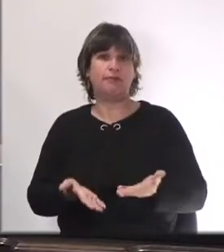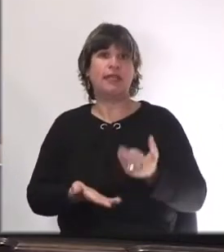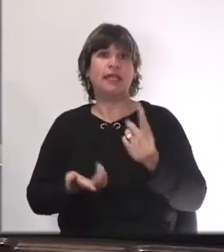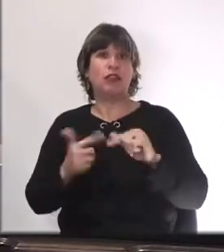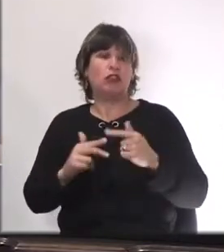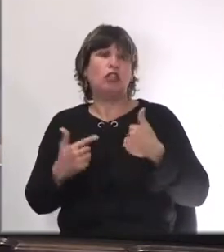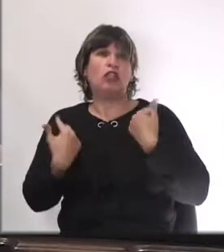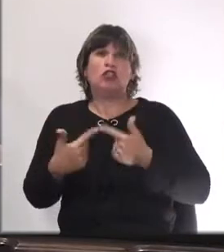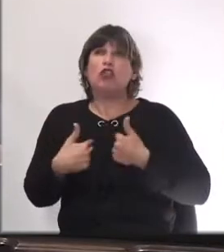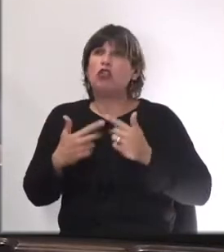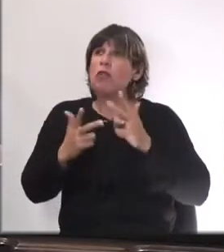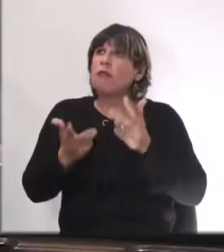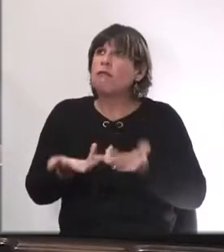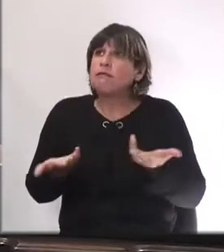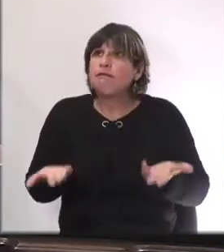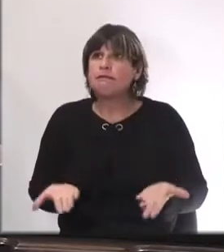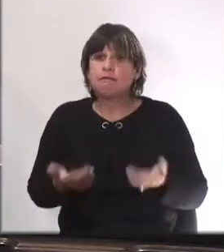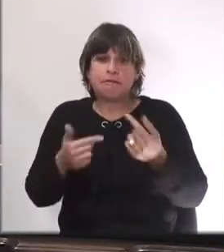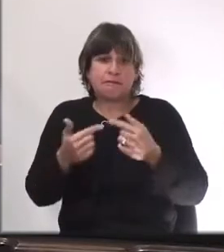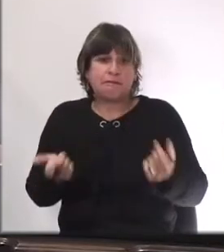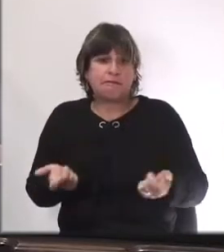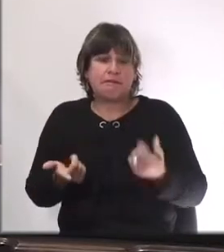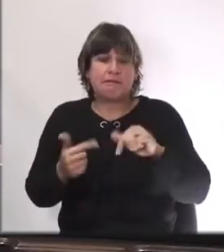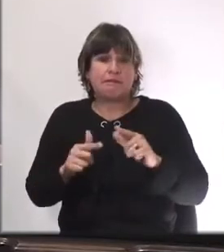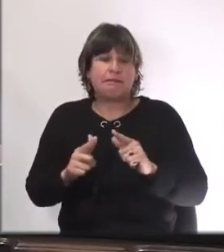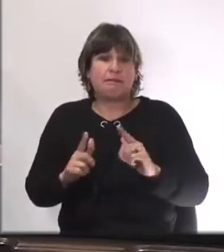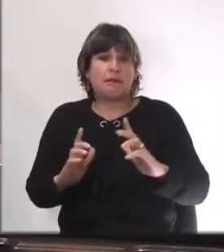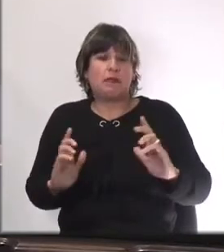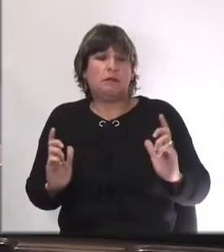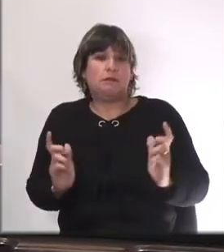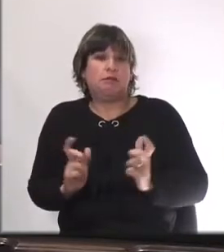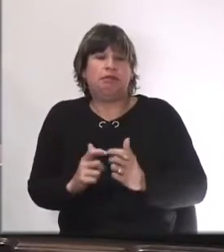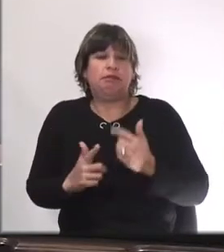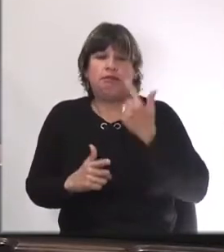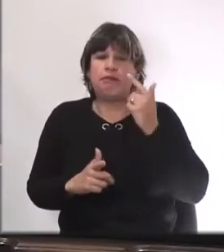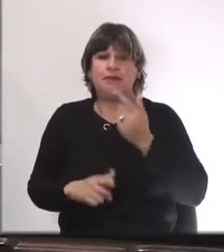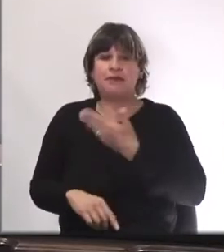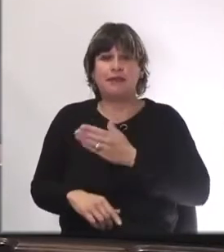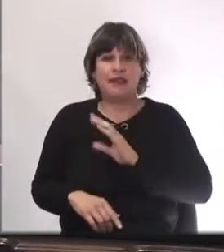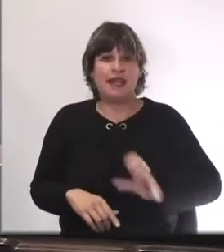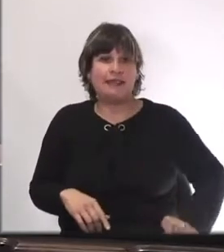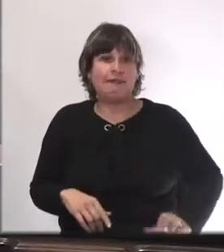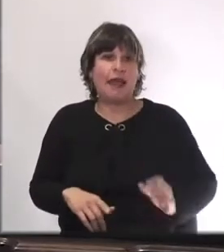hay un retraimiento del Estado o no hay